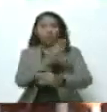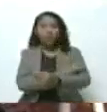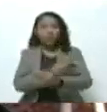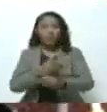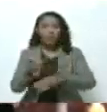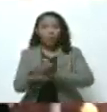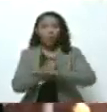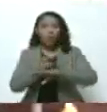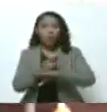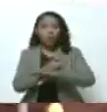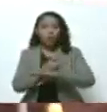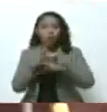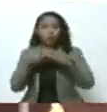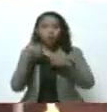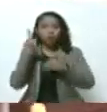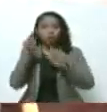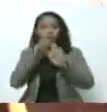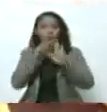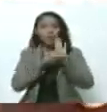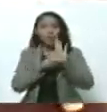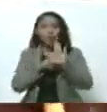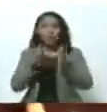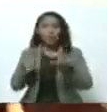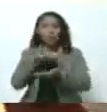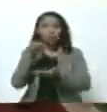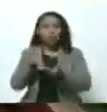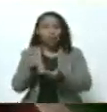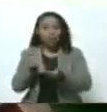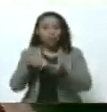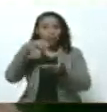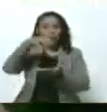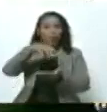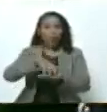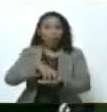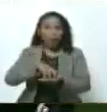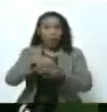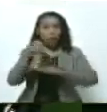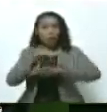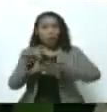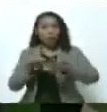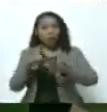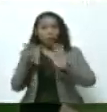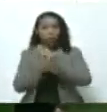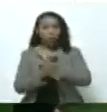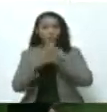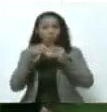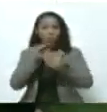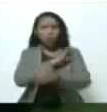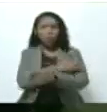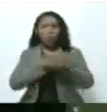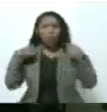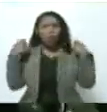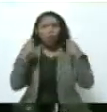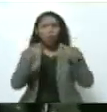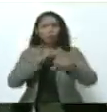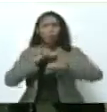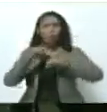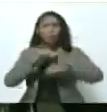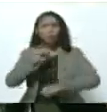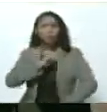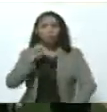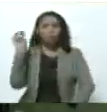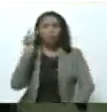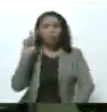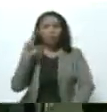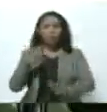del gobierno en todos sus niveles, nacional, estadal, municipal, sobre todo el poder popular, el movimiento Somos Venezuela y